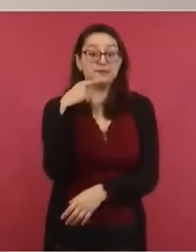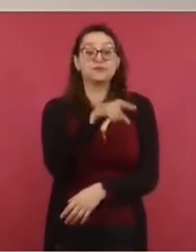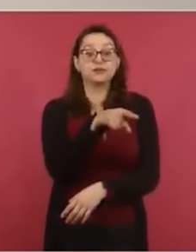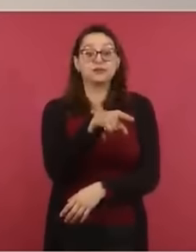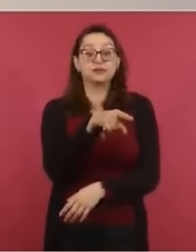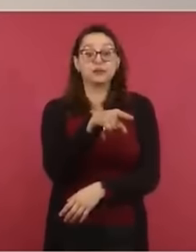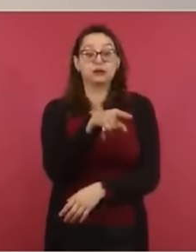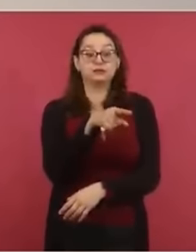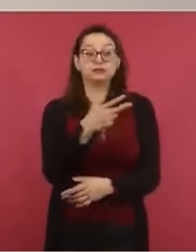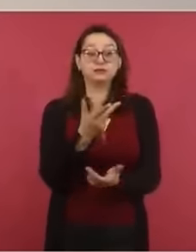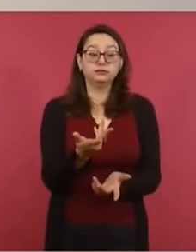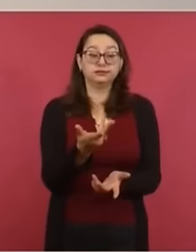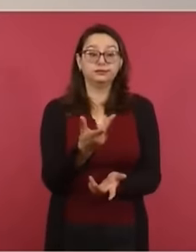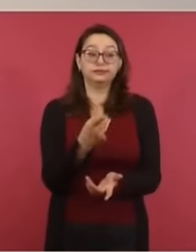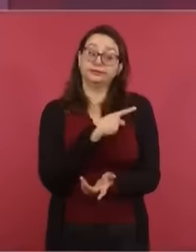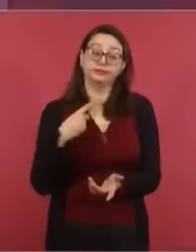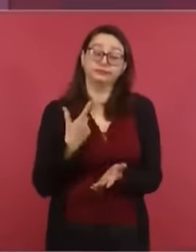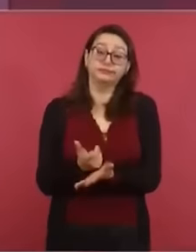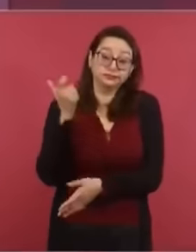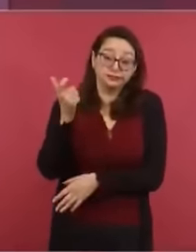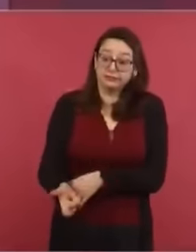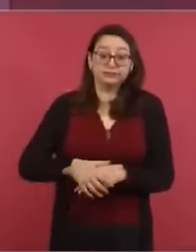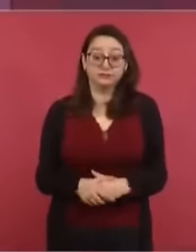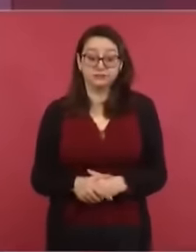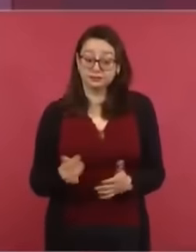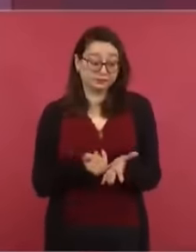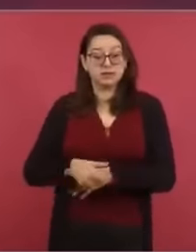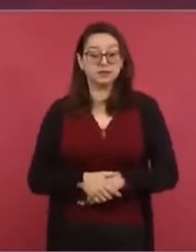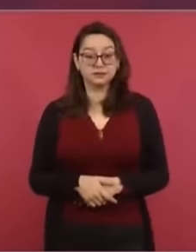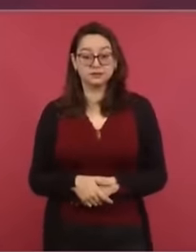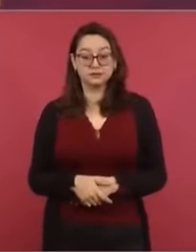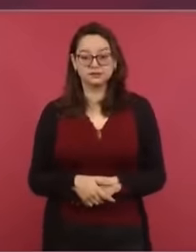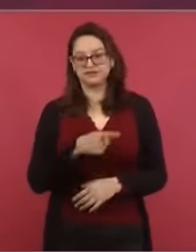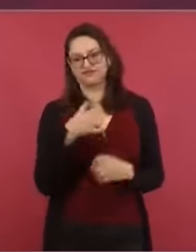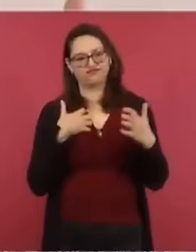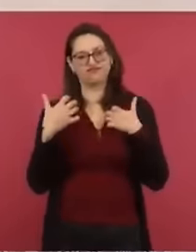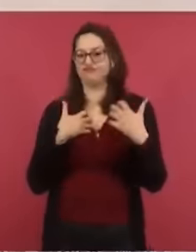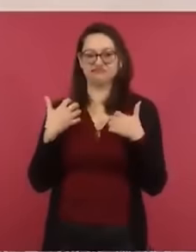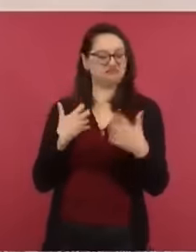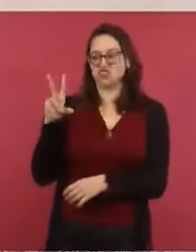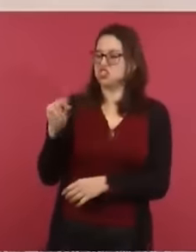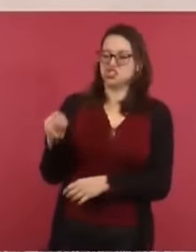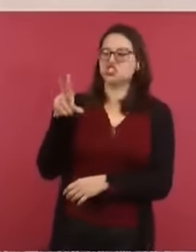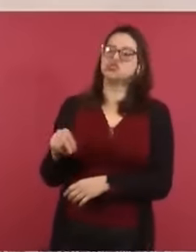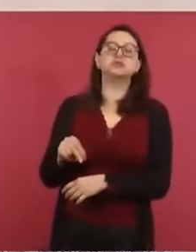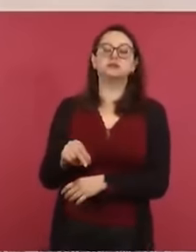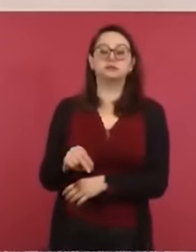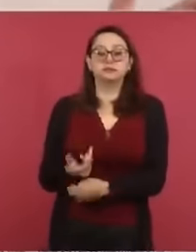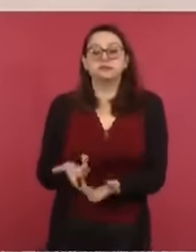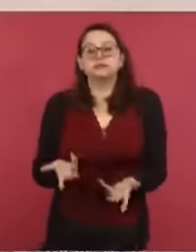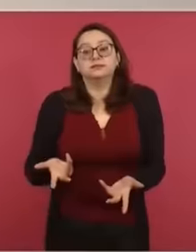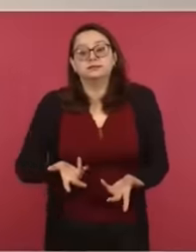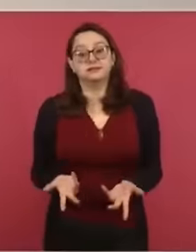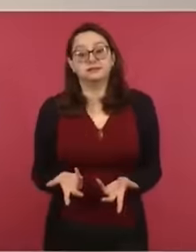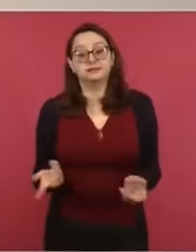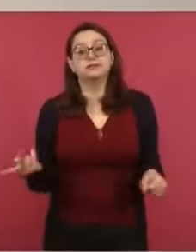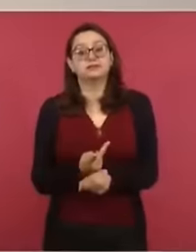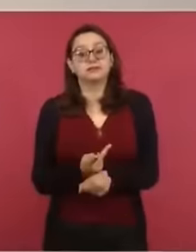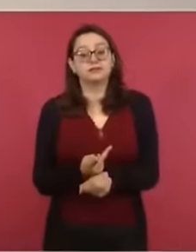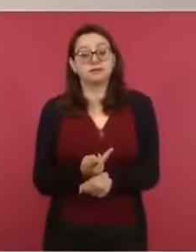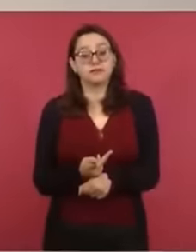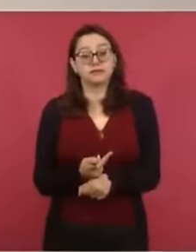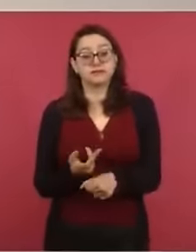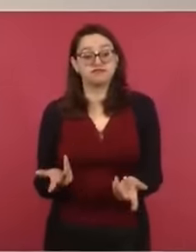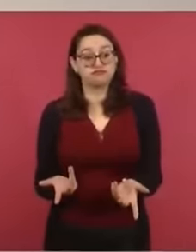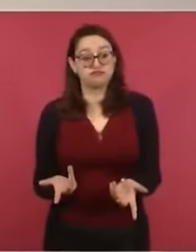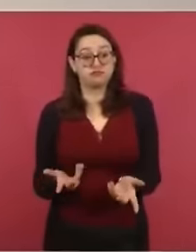parte del SAT de que era válido el que tenía que pagar. Él desde luego no lo acepta. Y el acuerdo fue